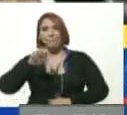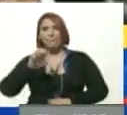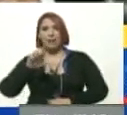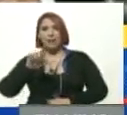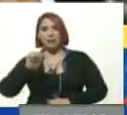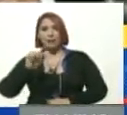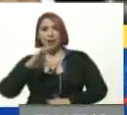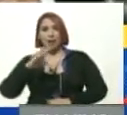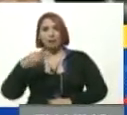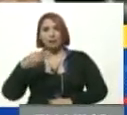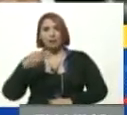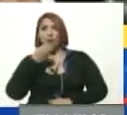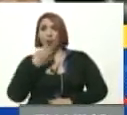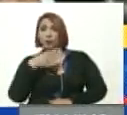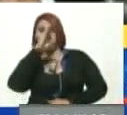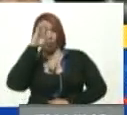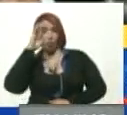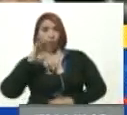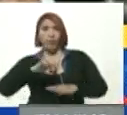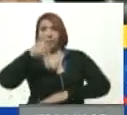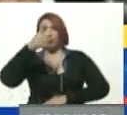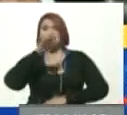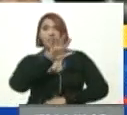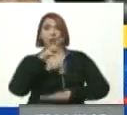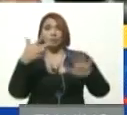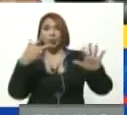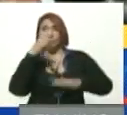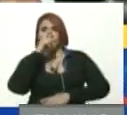Bueno, Diosdado y yo somos los mayores aquí, 58 años.